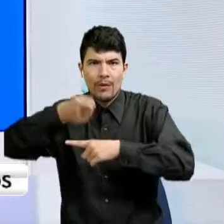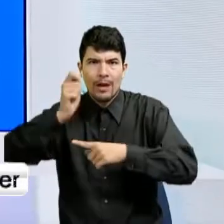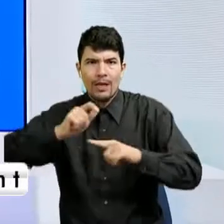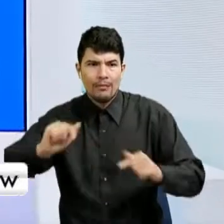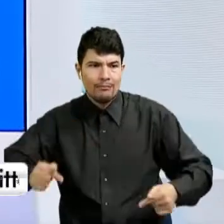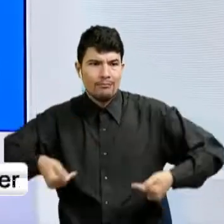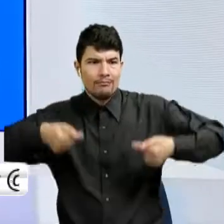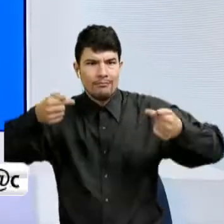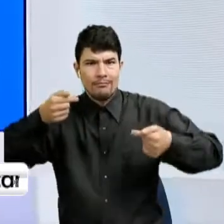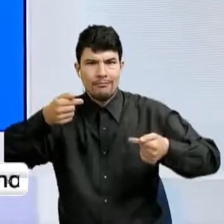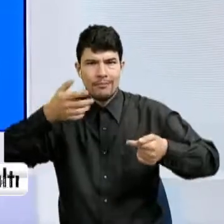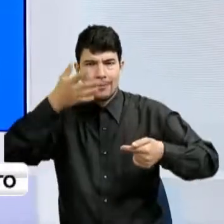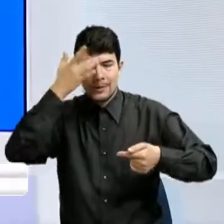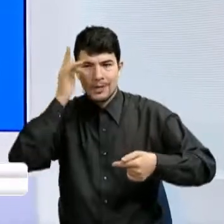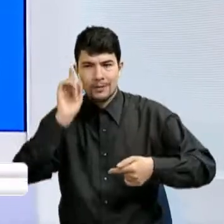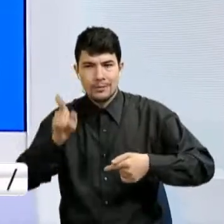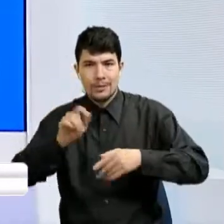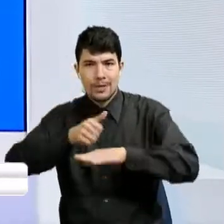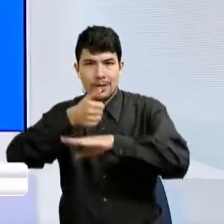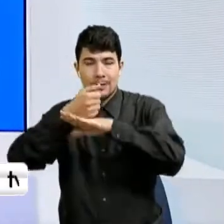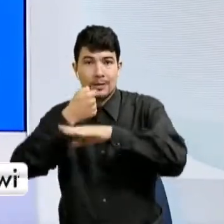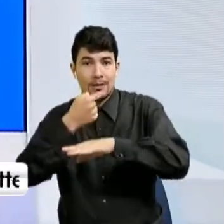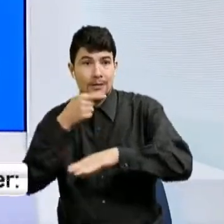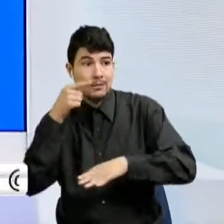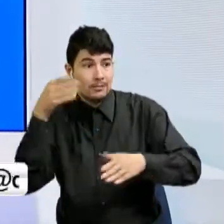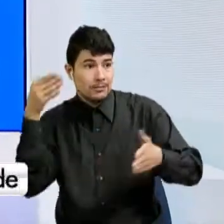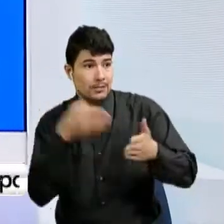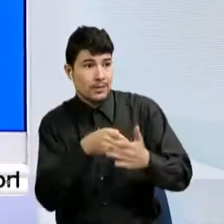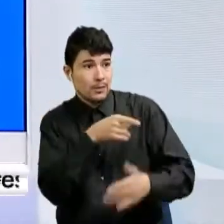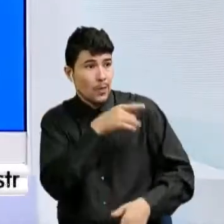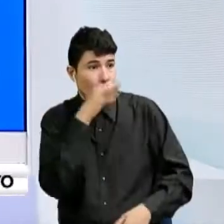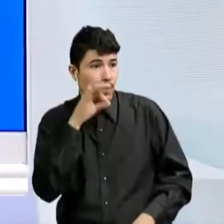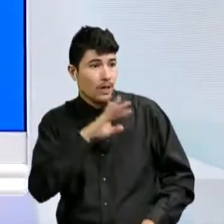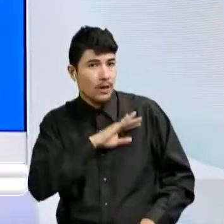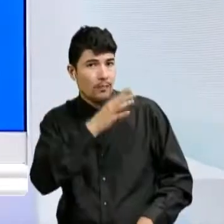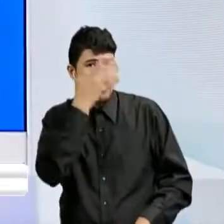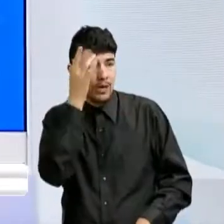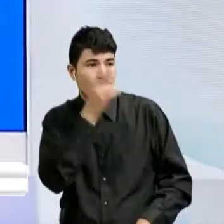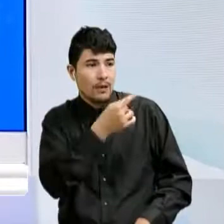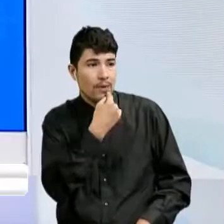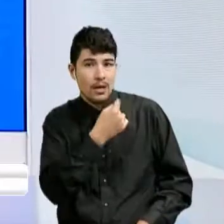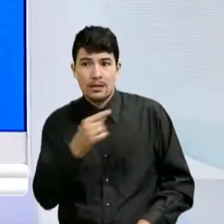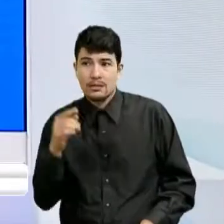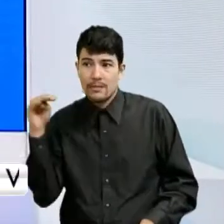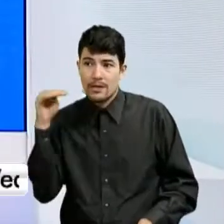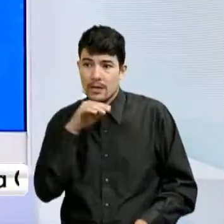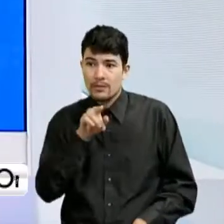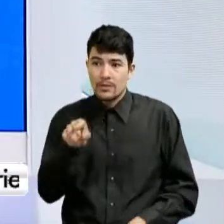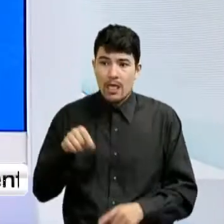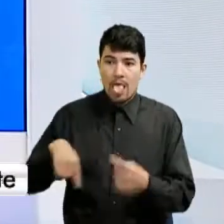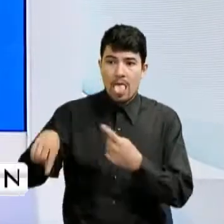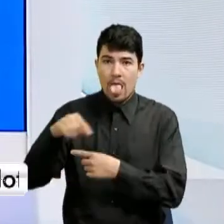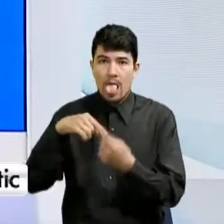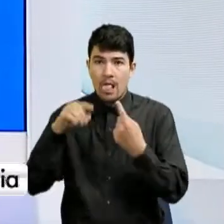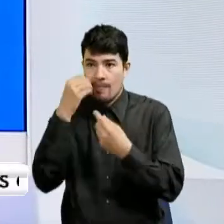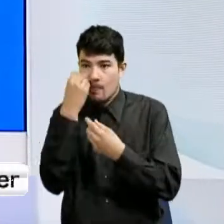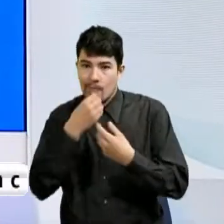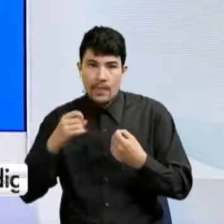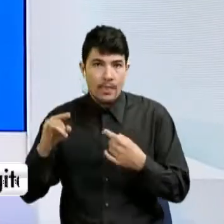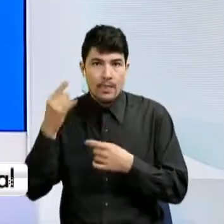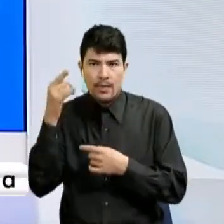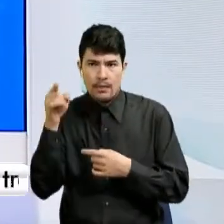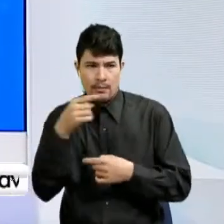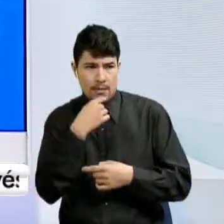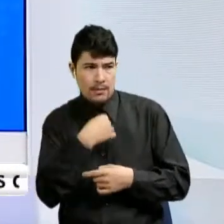organismos de control según los directivos docentes de mandarán al mandatario local por injuria y calumnia tenemos toda la información con nuestro compañero carlos